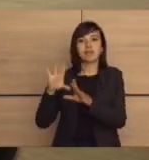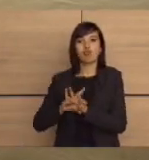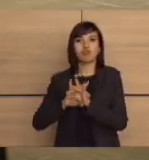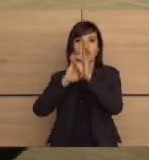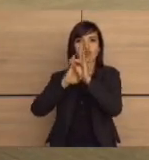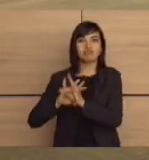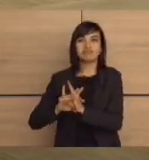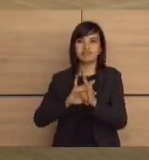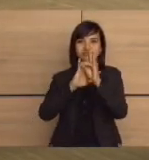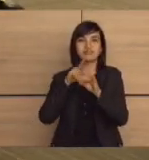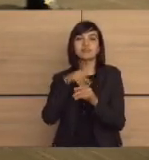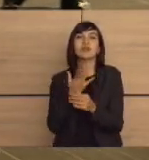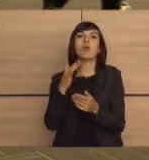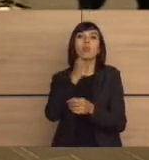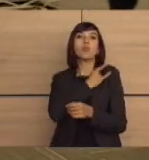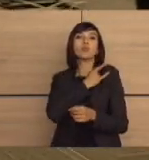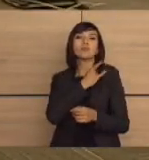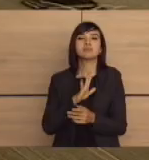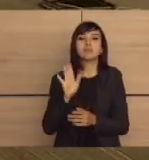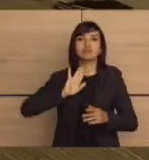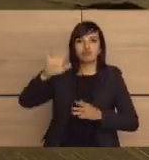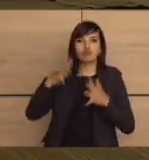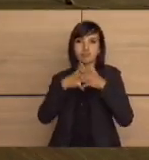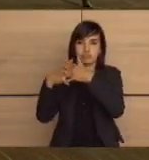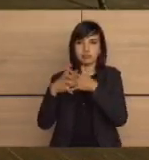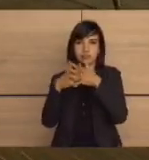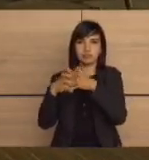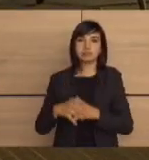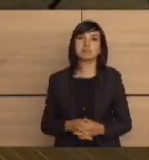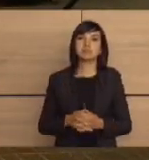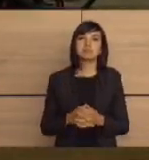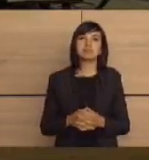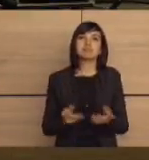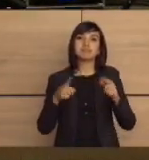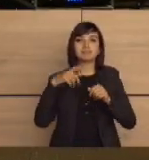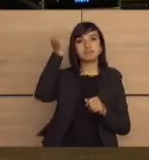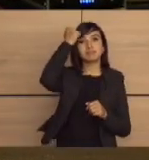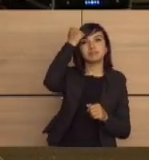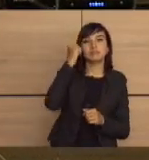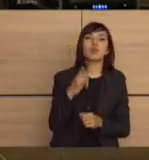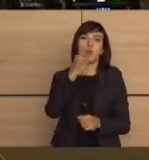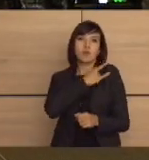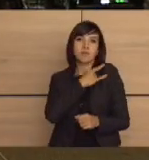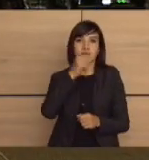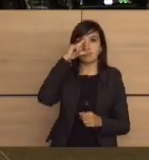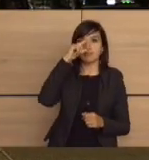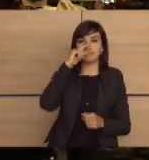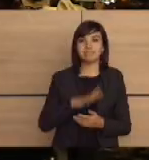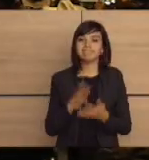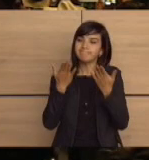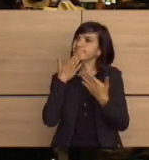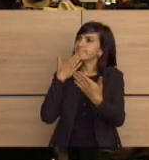Miami, decano de la Facultad de Ciencias Sociales de la Pontificia Universidad Javeriana. Profesor Germán, gracias por